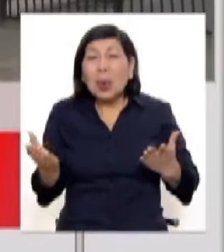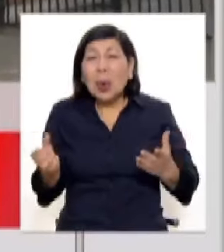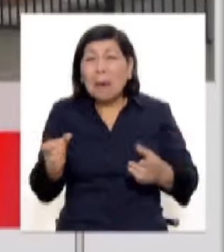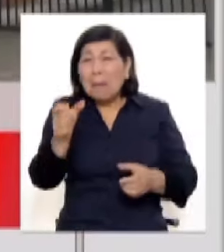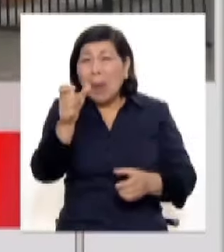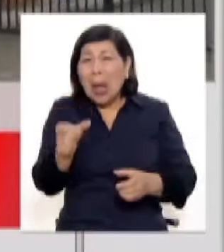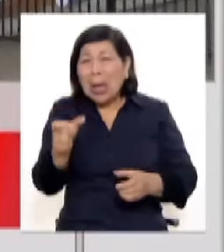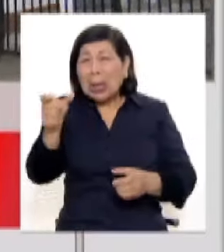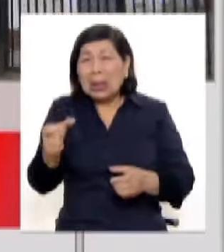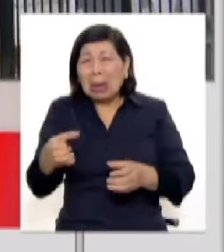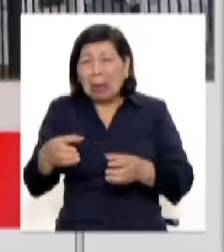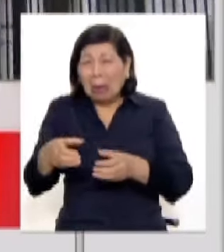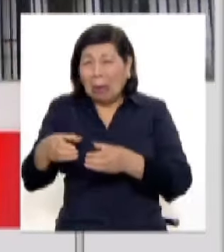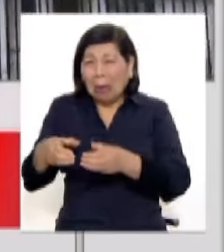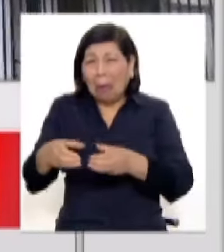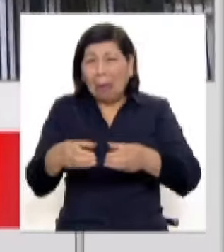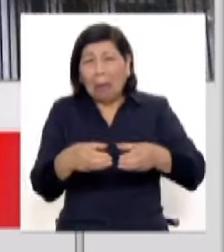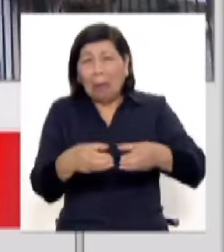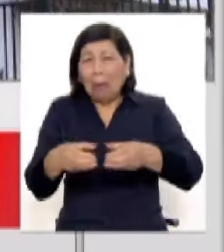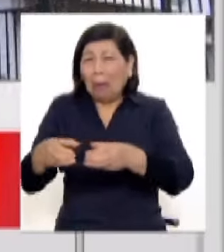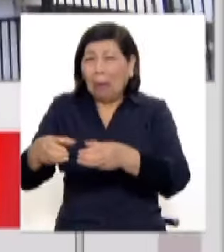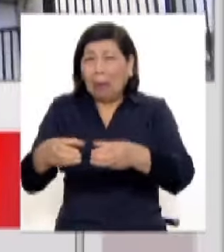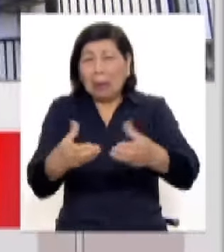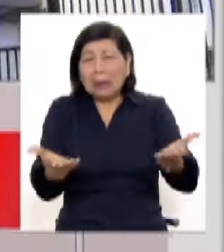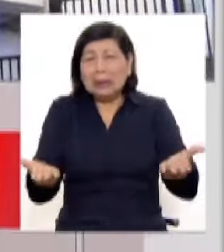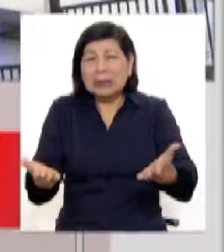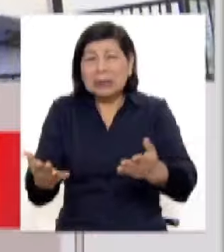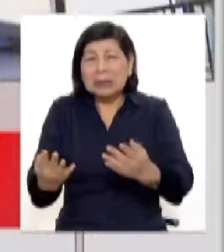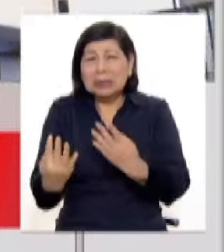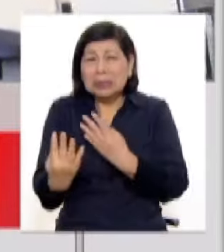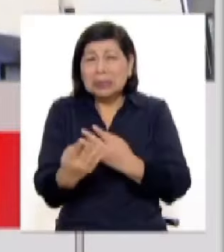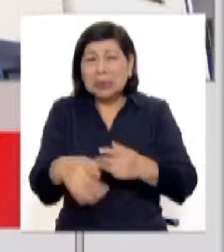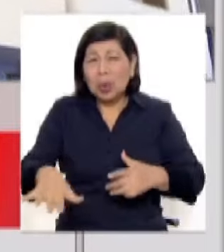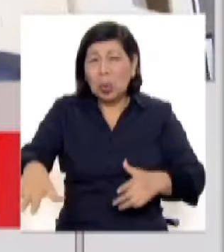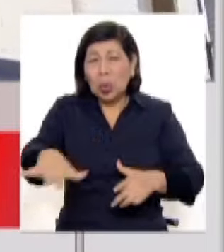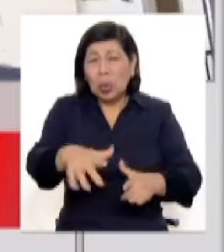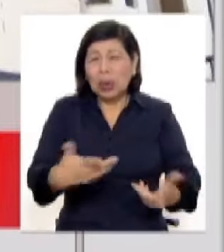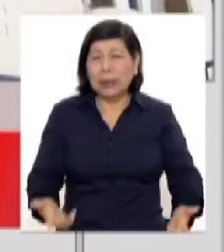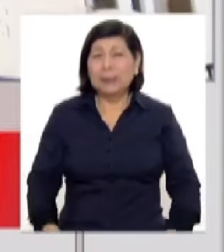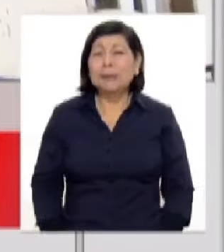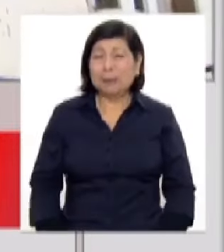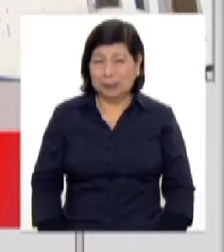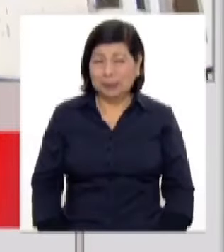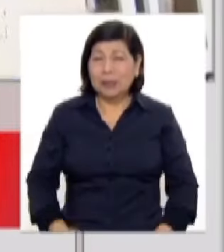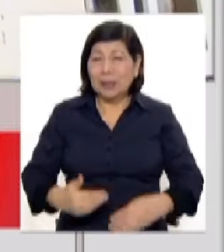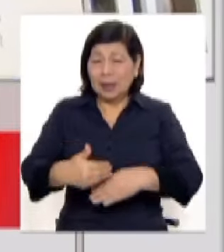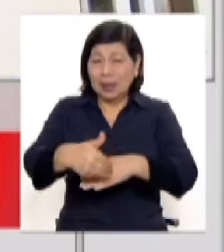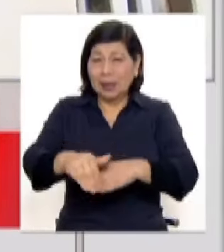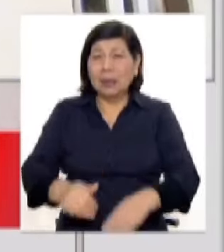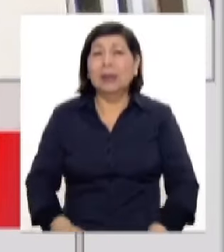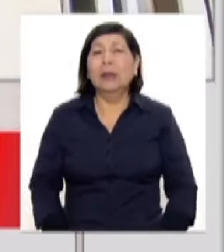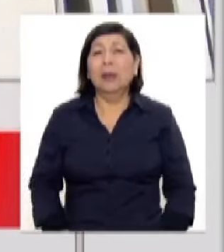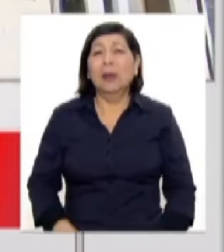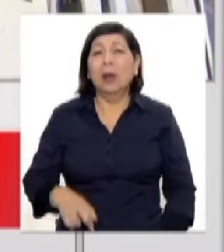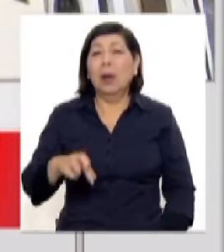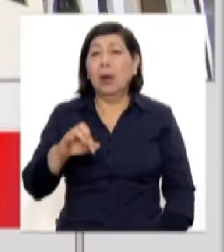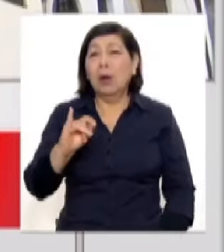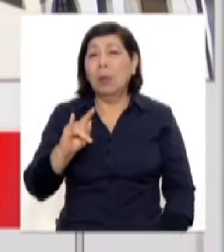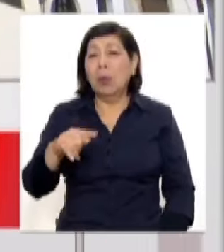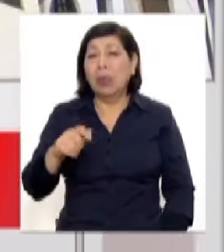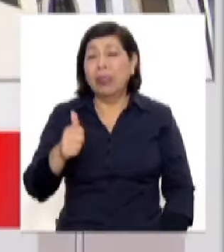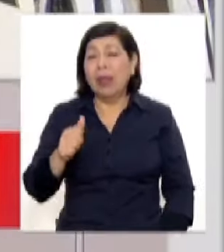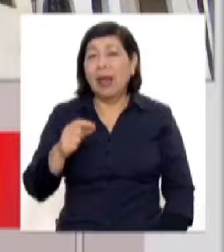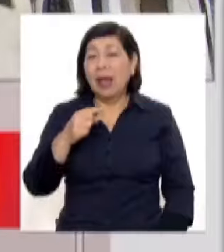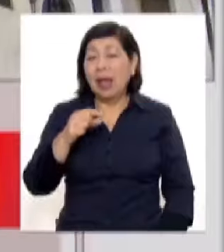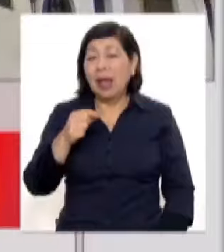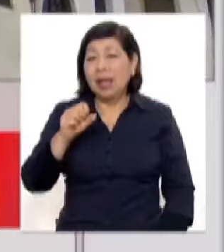estos vándalos, ¿no? Estos pseudos hinchas que se acercaron en esta zona. Nos encontramos en la avenida Punta Sal, ¿no? En el